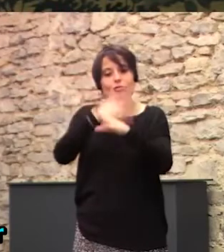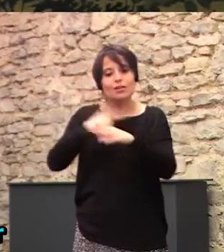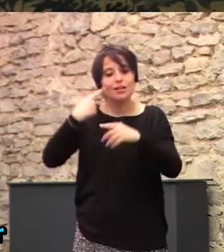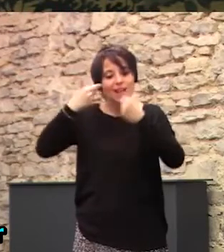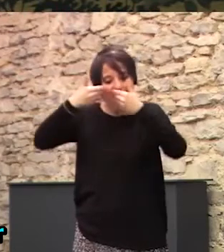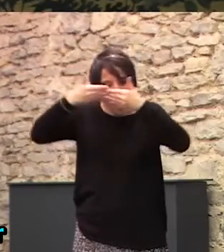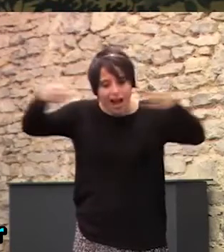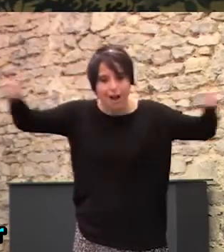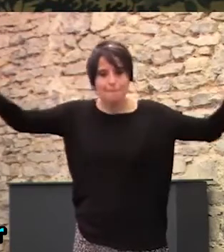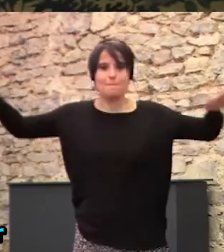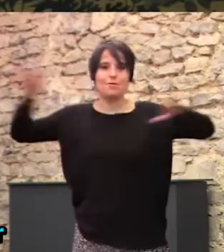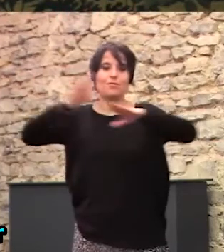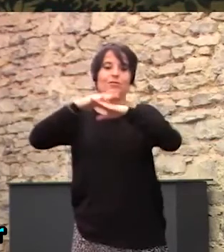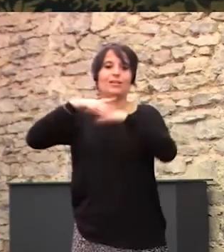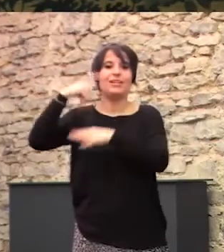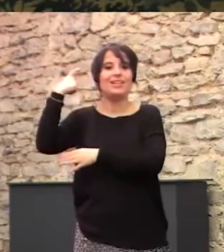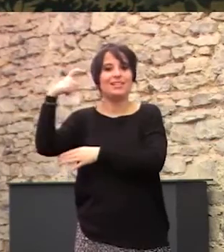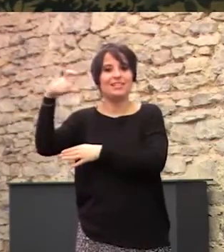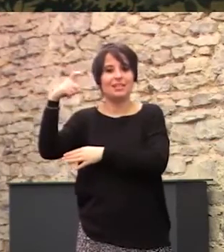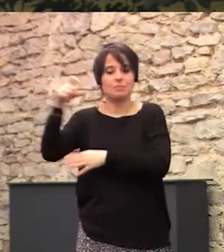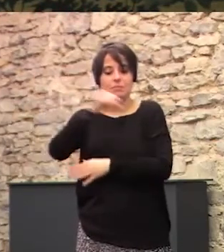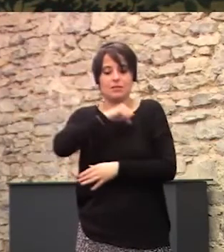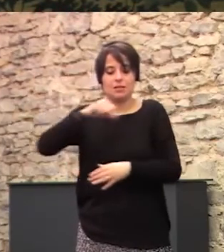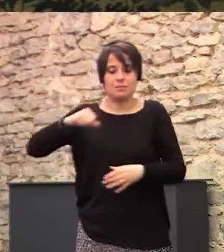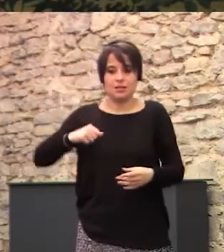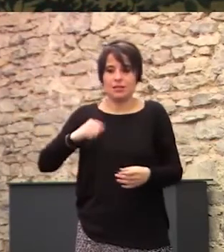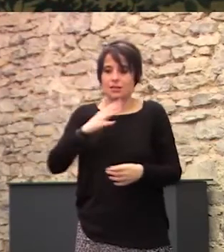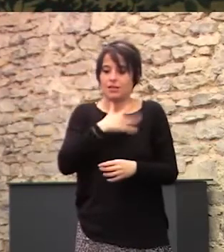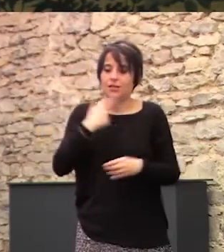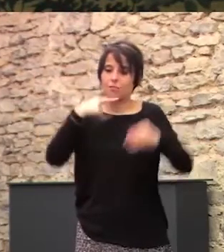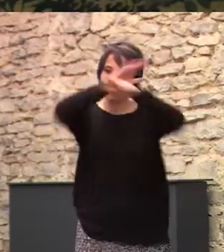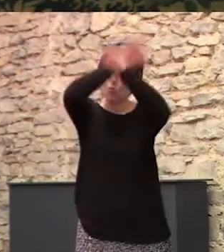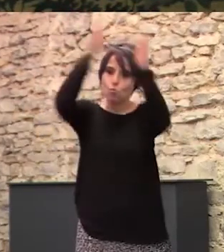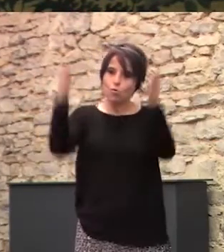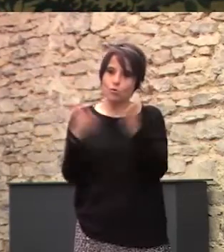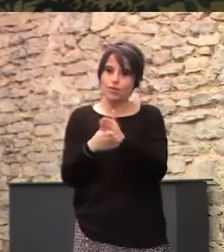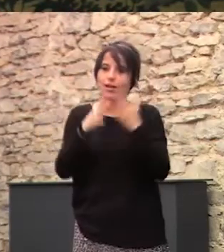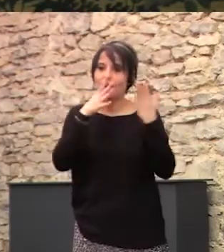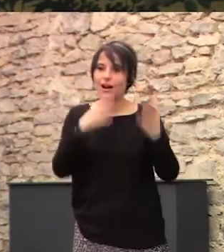de recuperación de un Islam emancipador en un contexto mundial muy